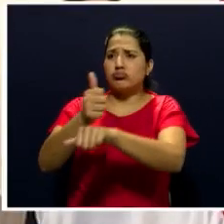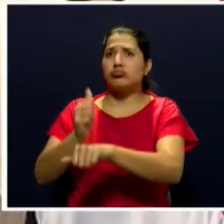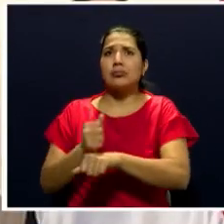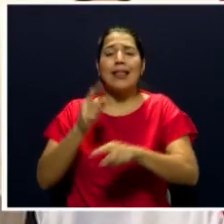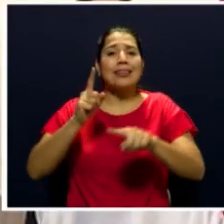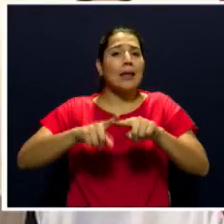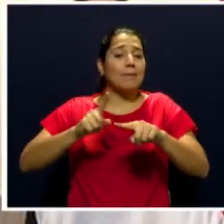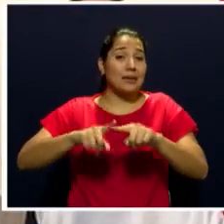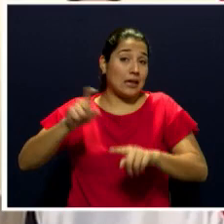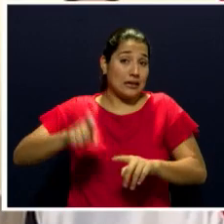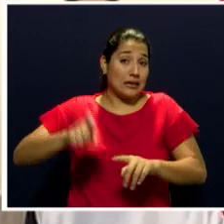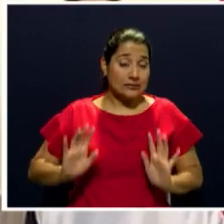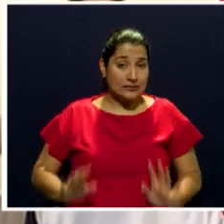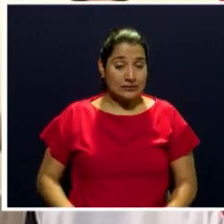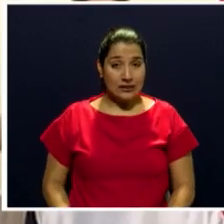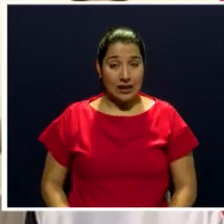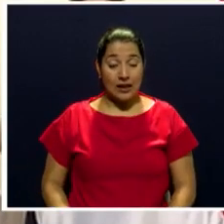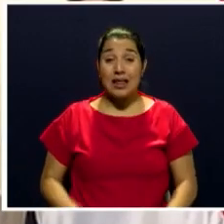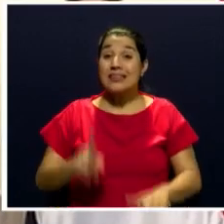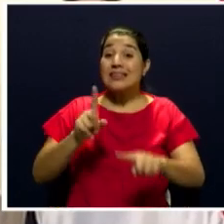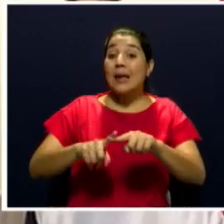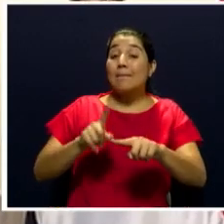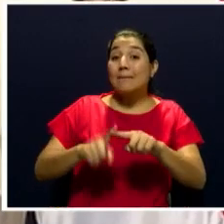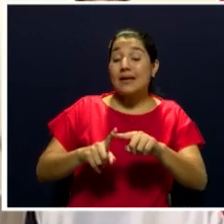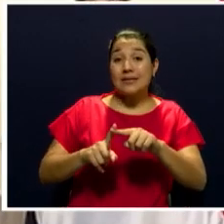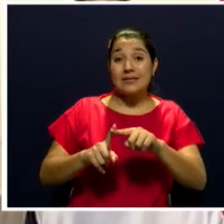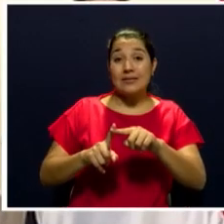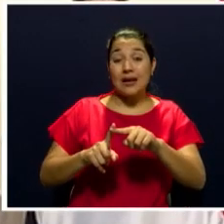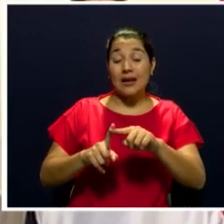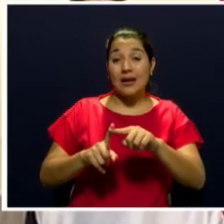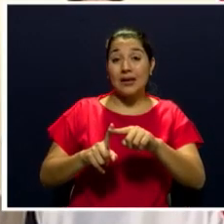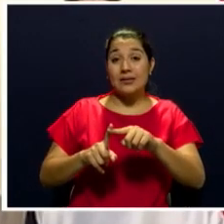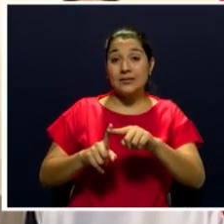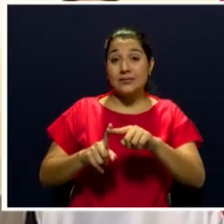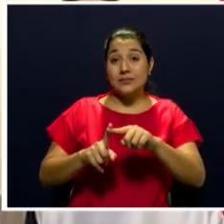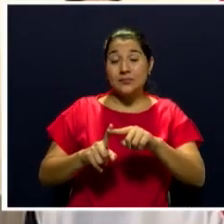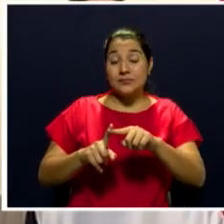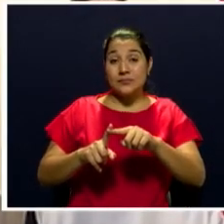necesidad. Depende del tamaño de